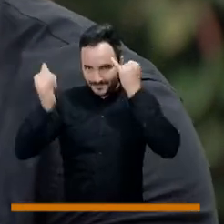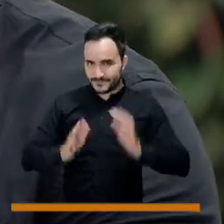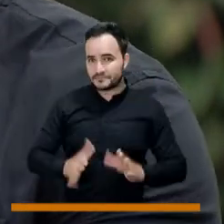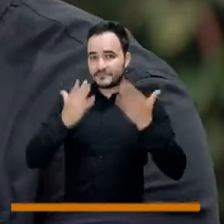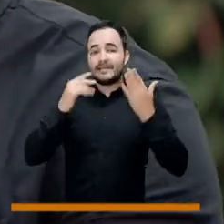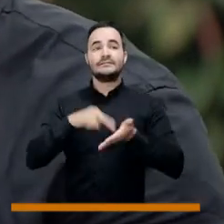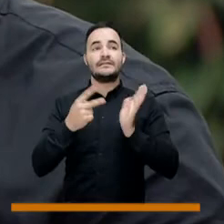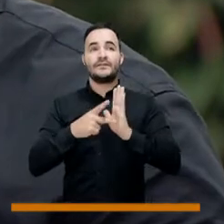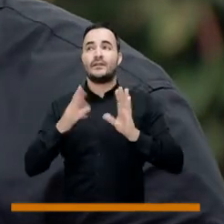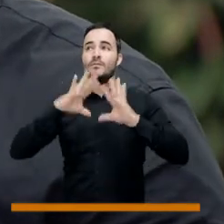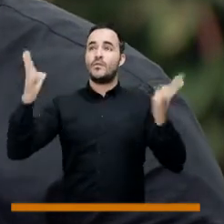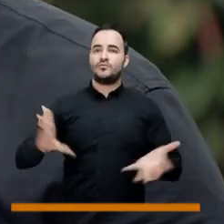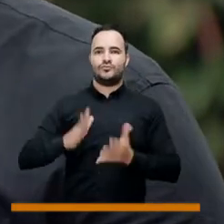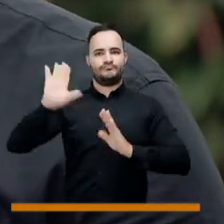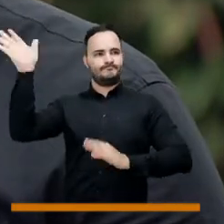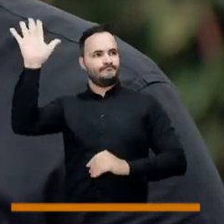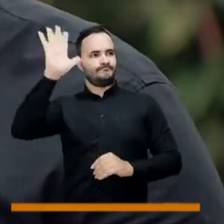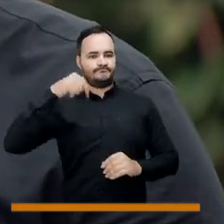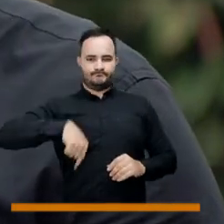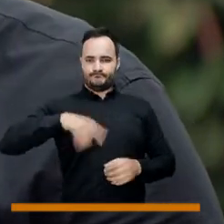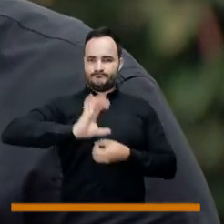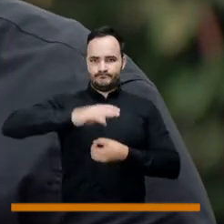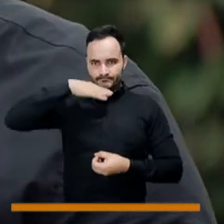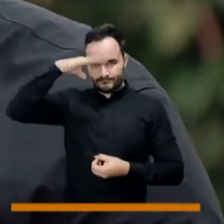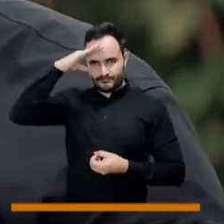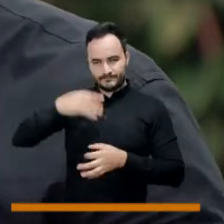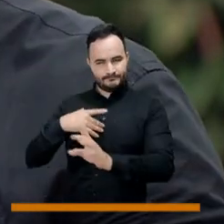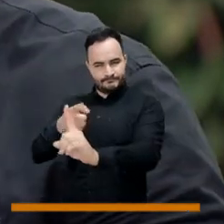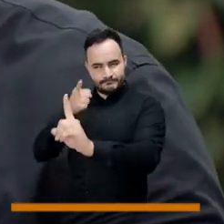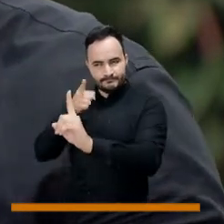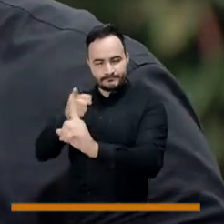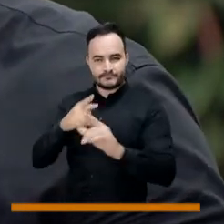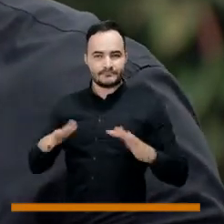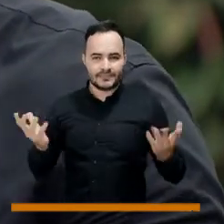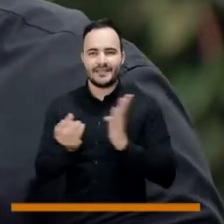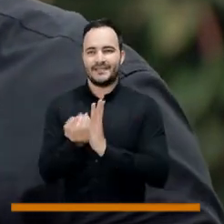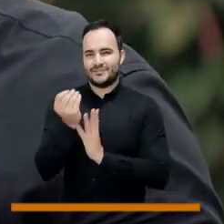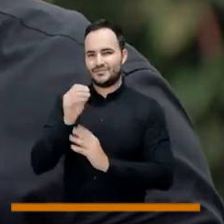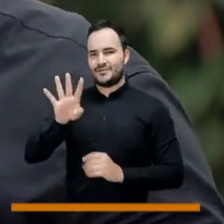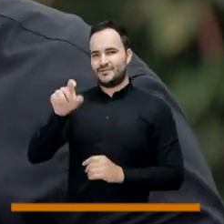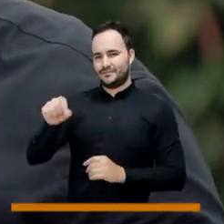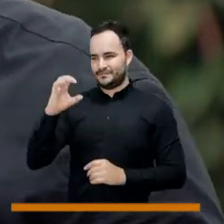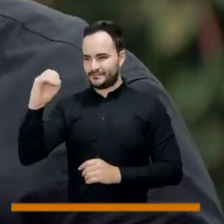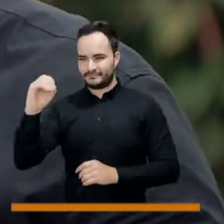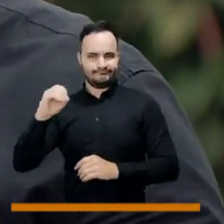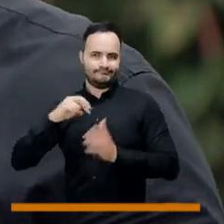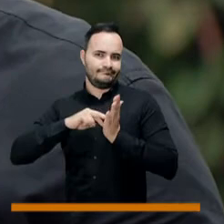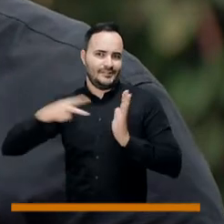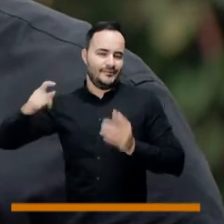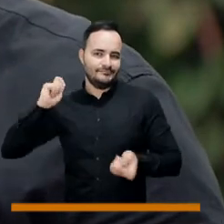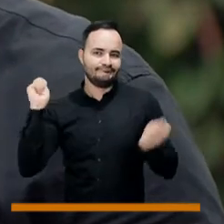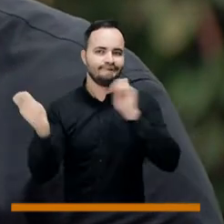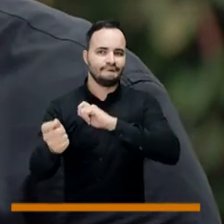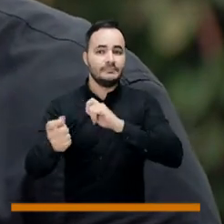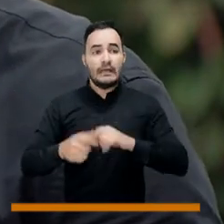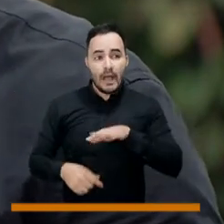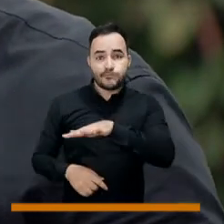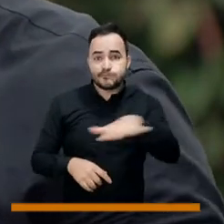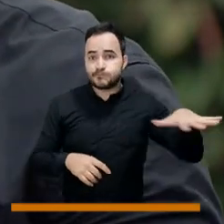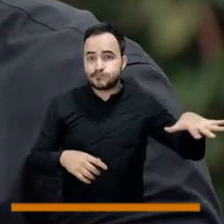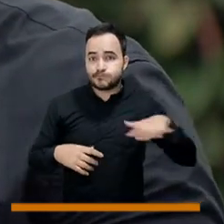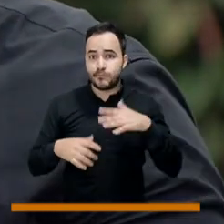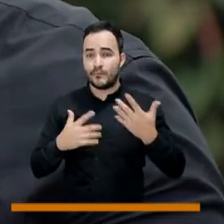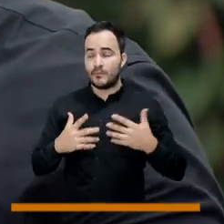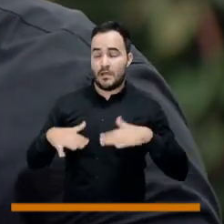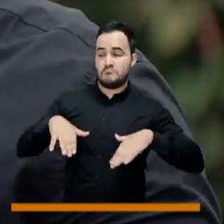está diciendo a Colombia y al mundo, tenemos una nueva vocación económica, que es la industria 4.0. Tenemos ese reto